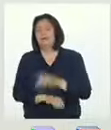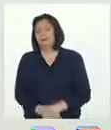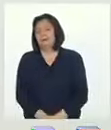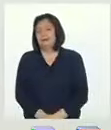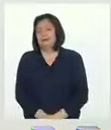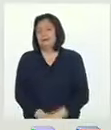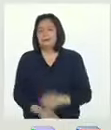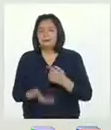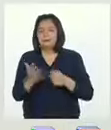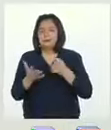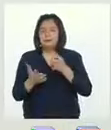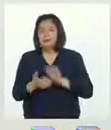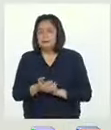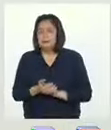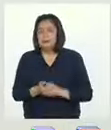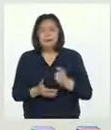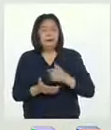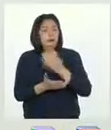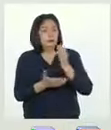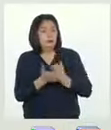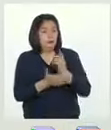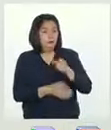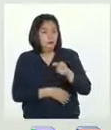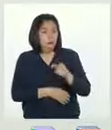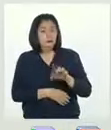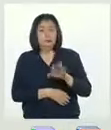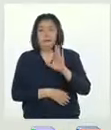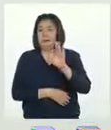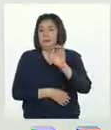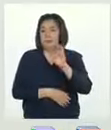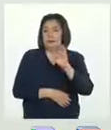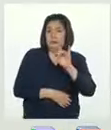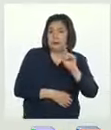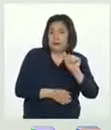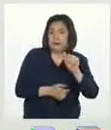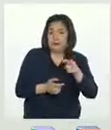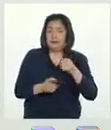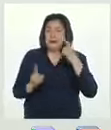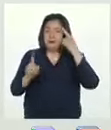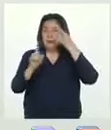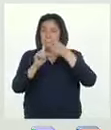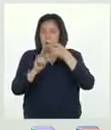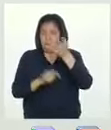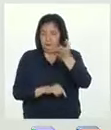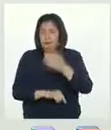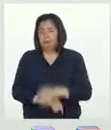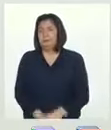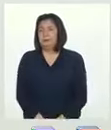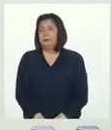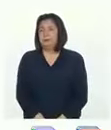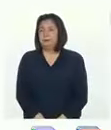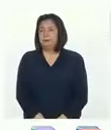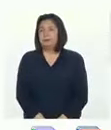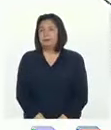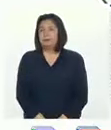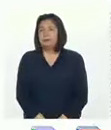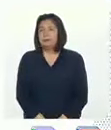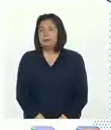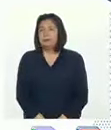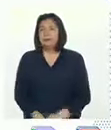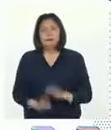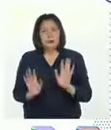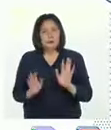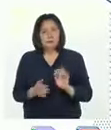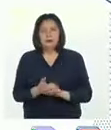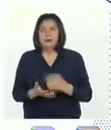Exactamente. Entonces, según el problema identificado por Fabiana, el objetivo sería el siguiente. A